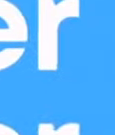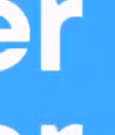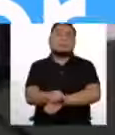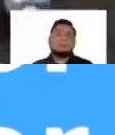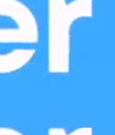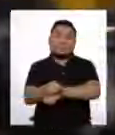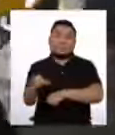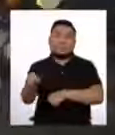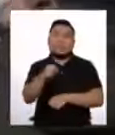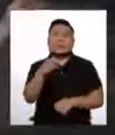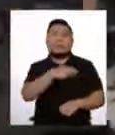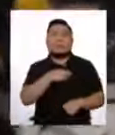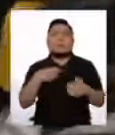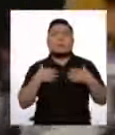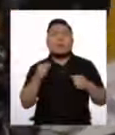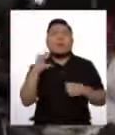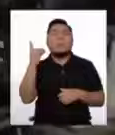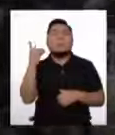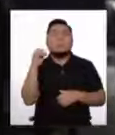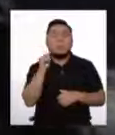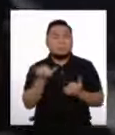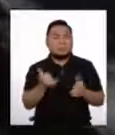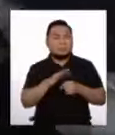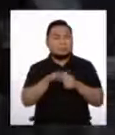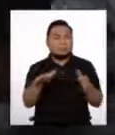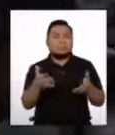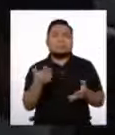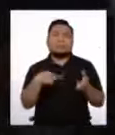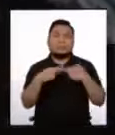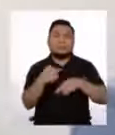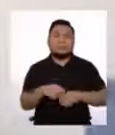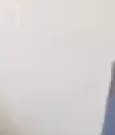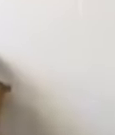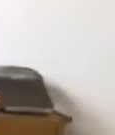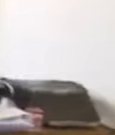arrestan al ministro de salud boliviano en plena pandemia. Volvemos.